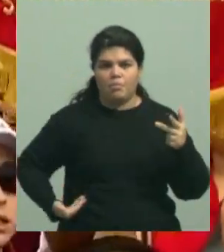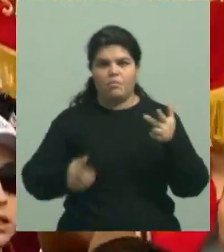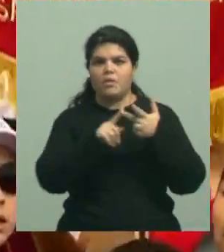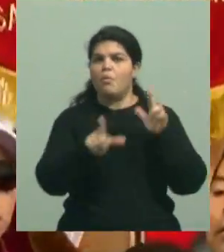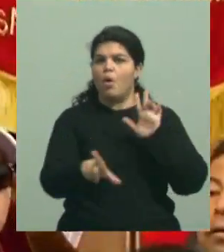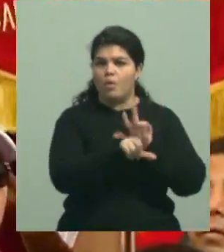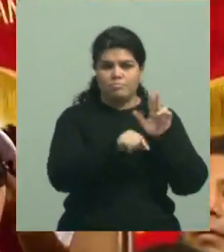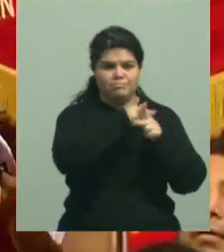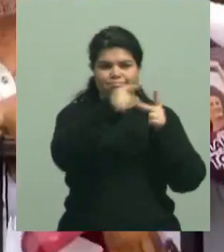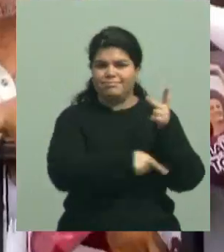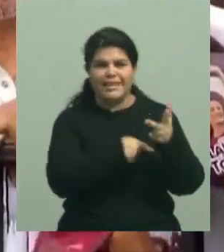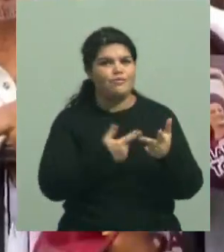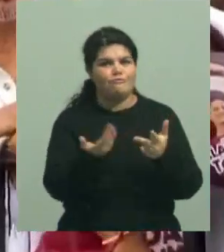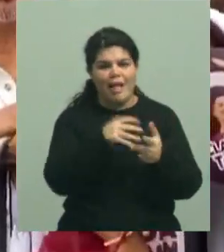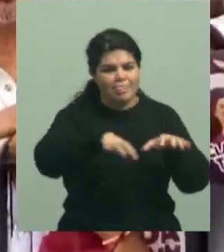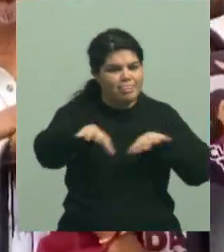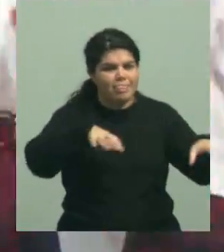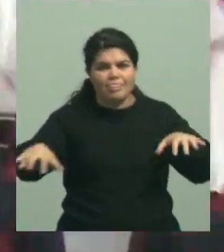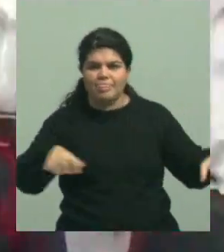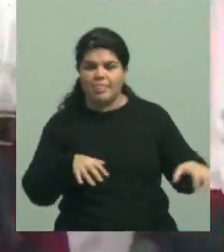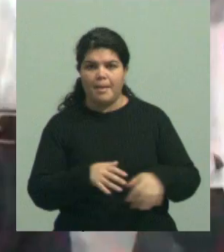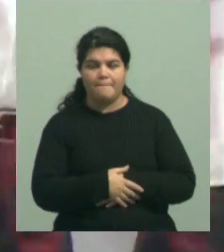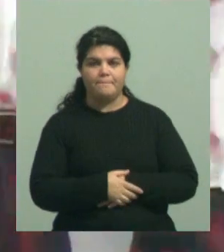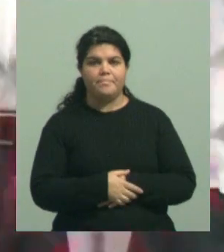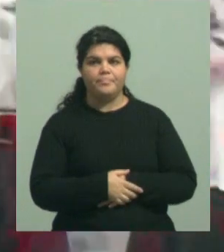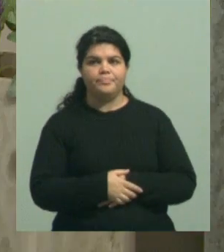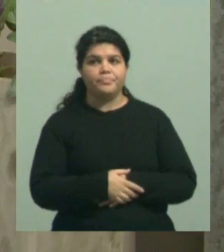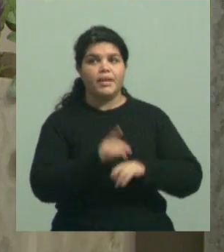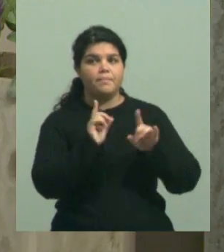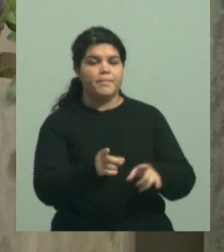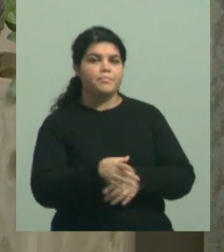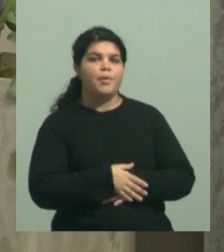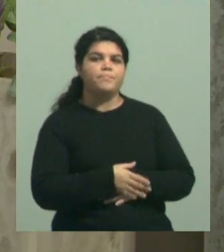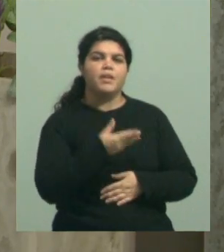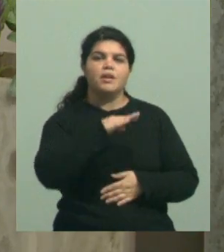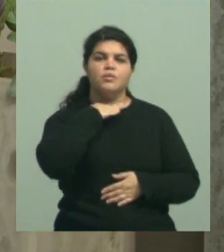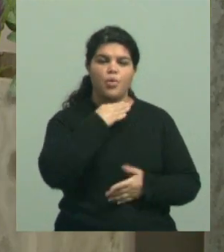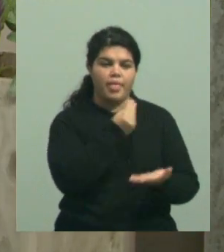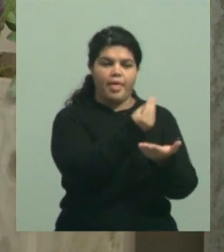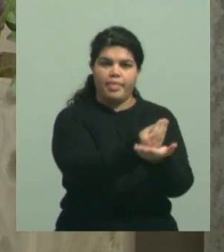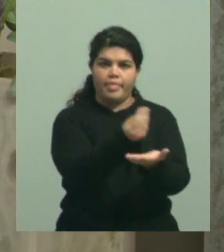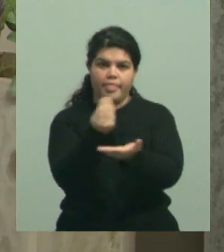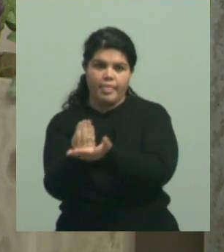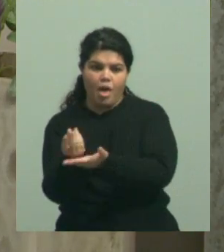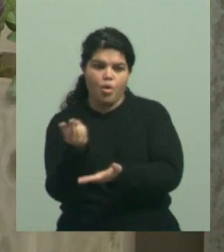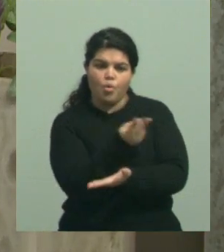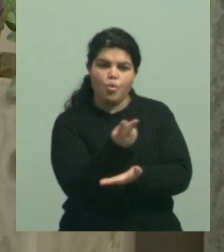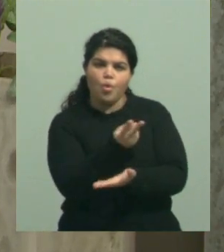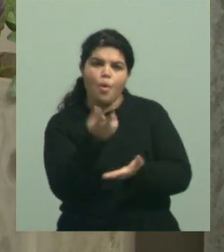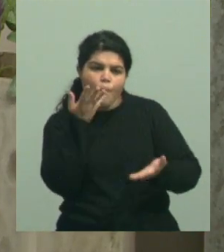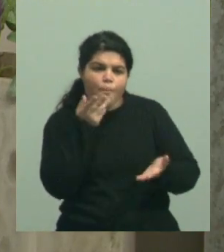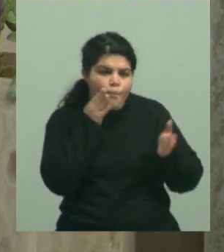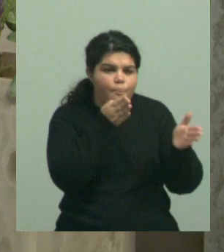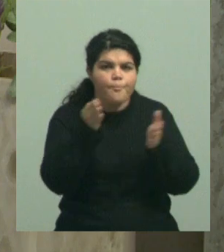más acogieron los ciudadanos y ciudadanas mexicanas de cada una de las candidatas, a tu entender? Bien,